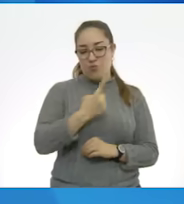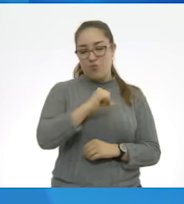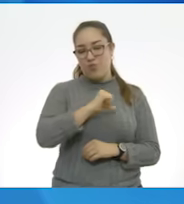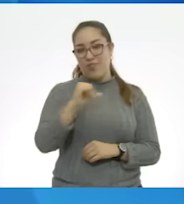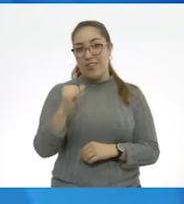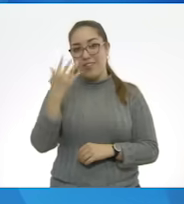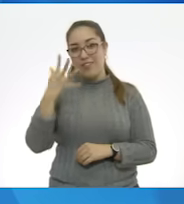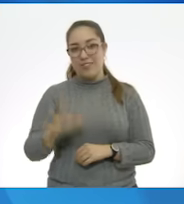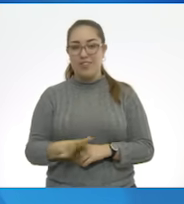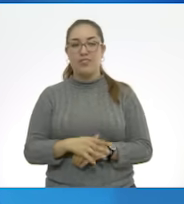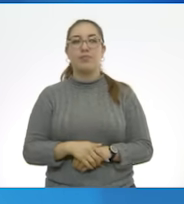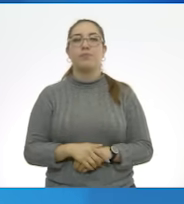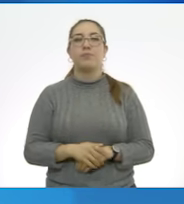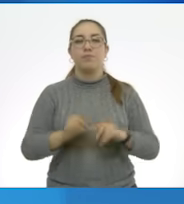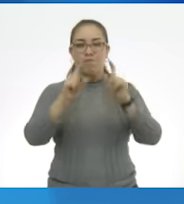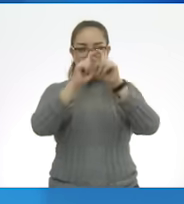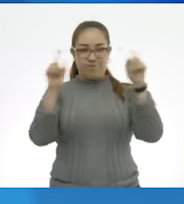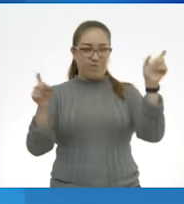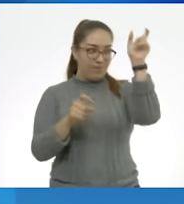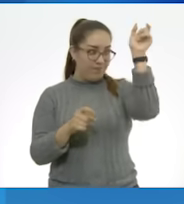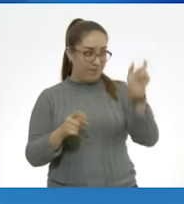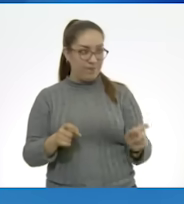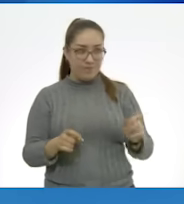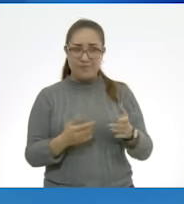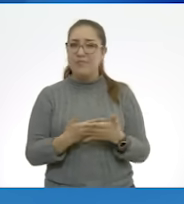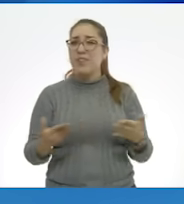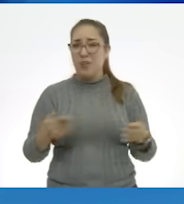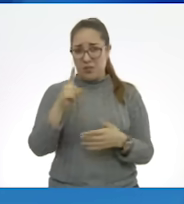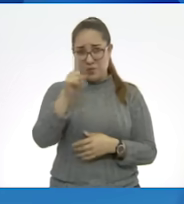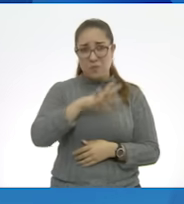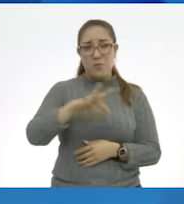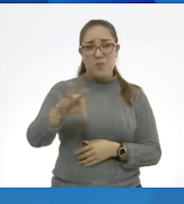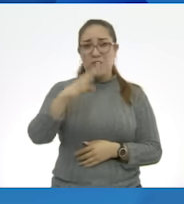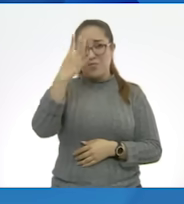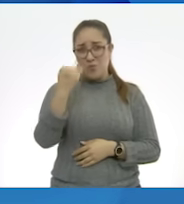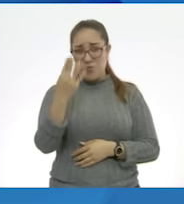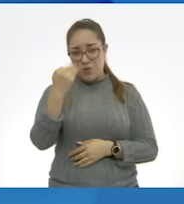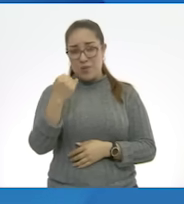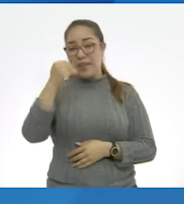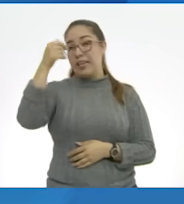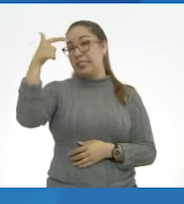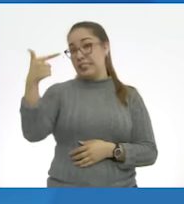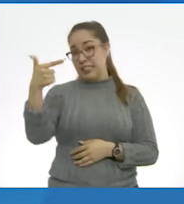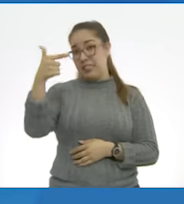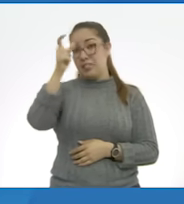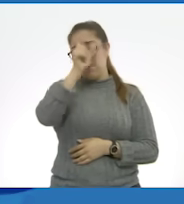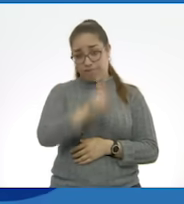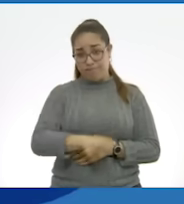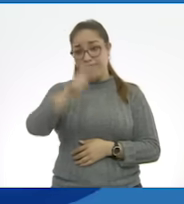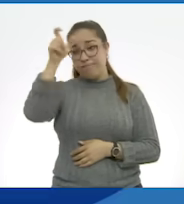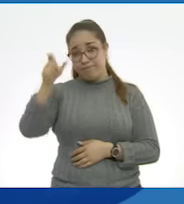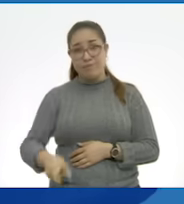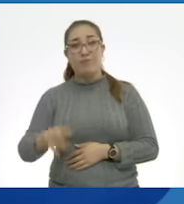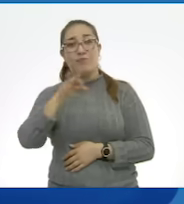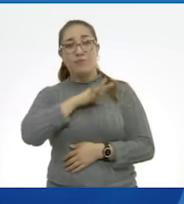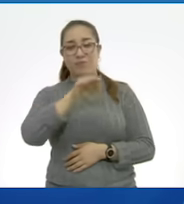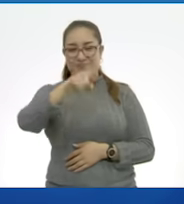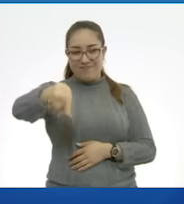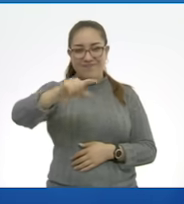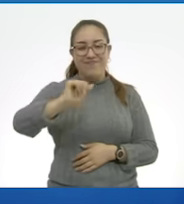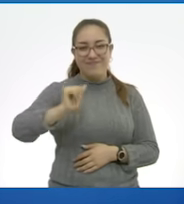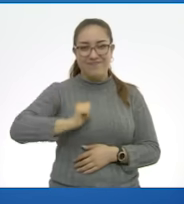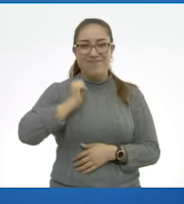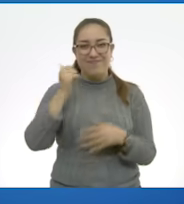Íbamos multiplicando. Ahora ya con estos trucos puedes llenar la línea del 9 y la fila del 7. ¡Claro! ¡Mucho más sencillo!